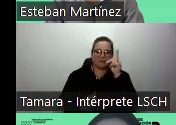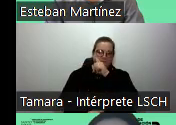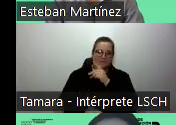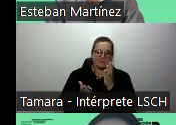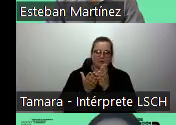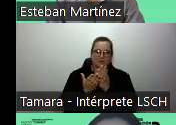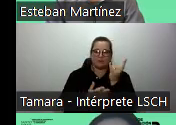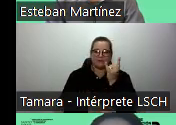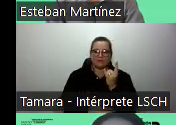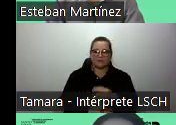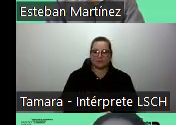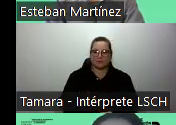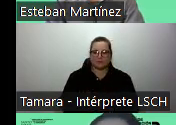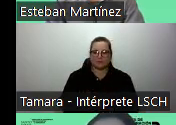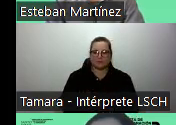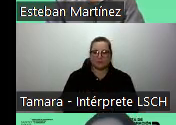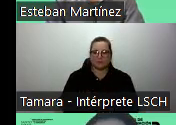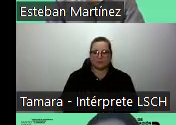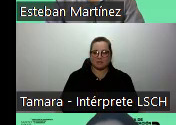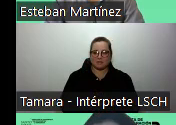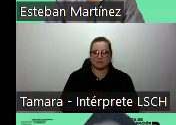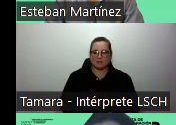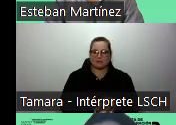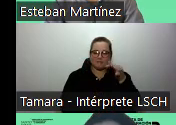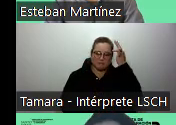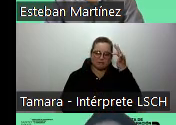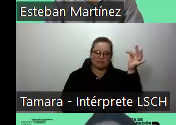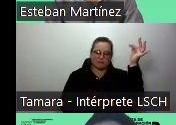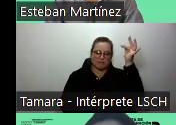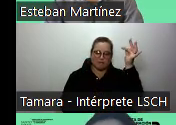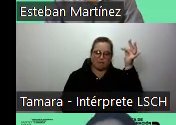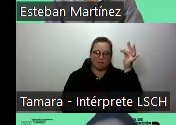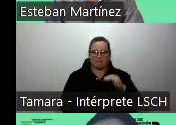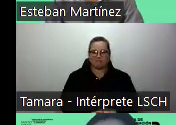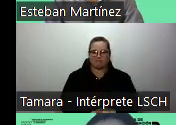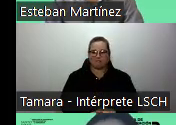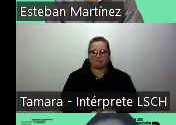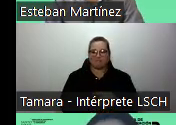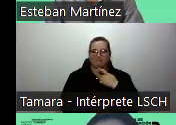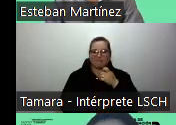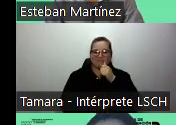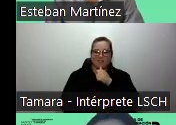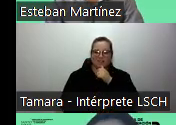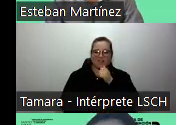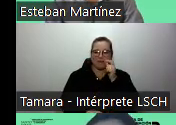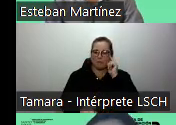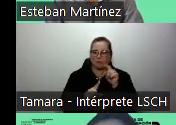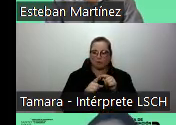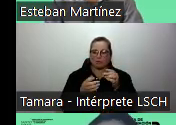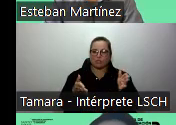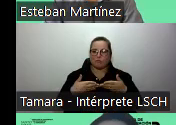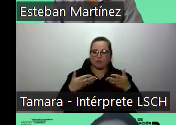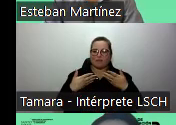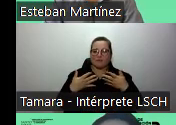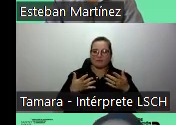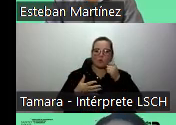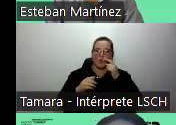universidad en la universidad filosofía filosofía y Qué era lo que faltaba propósito señales gestión